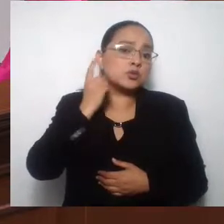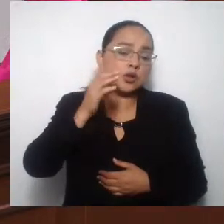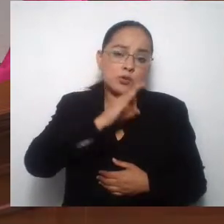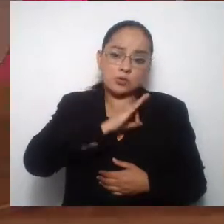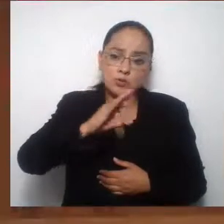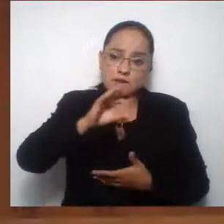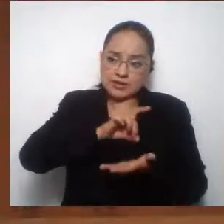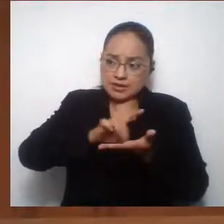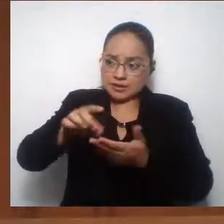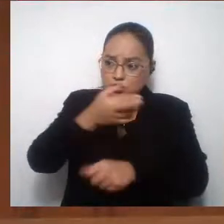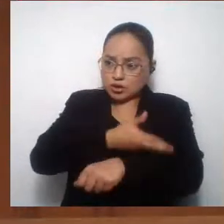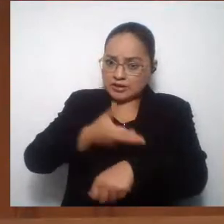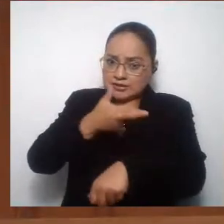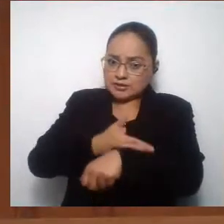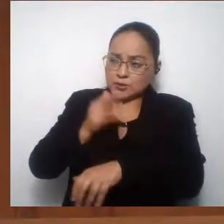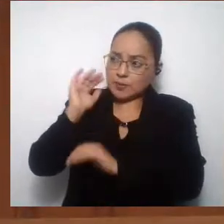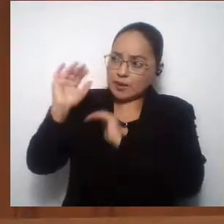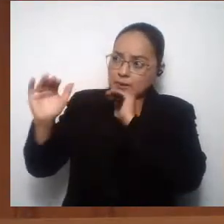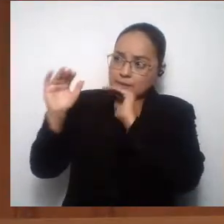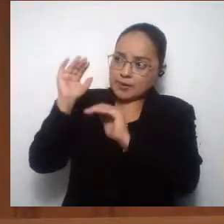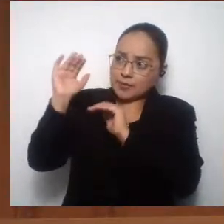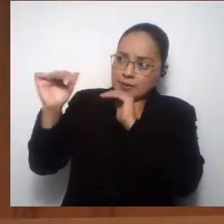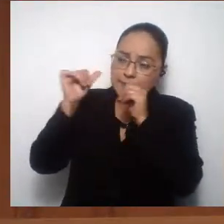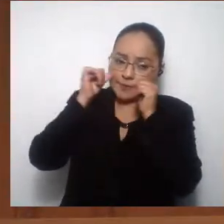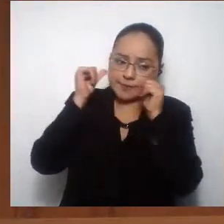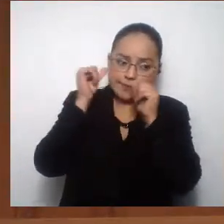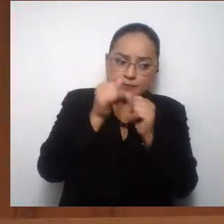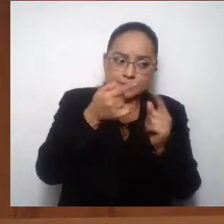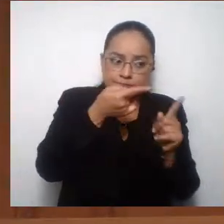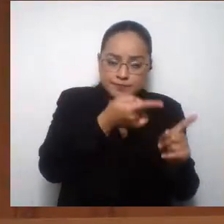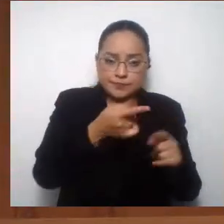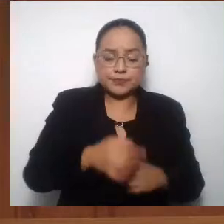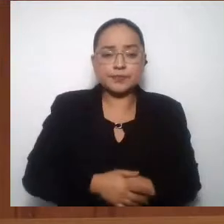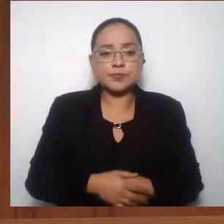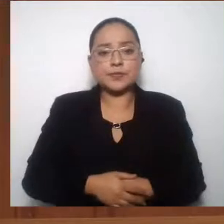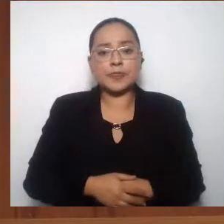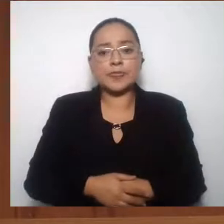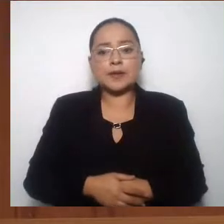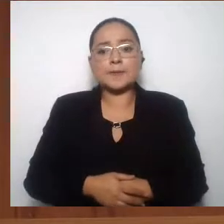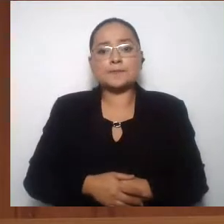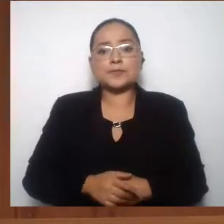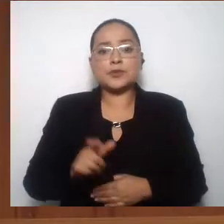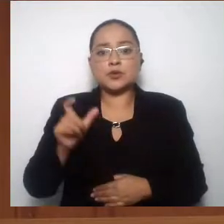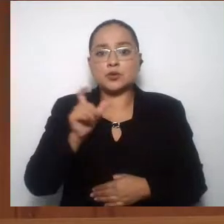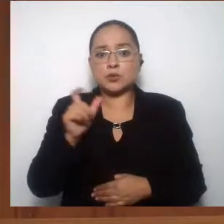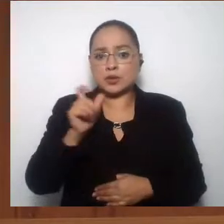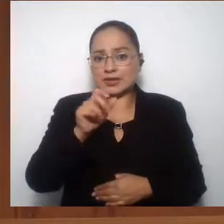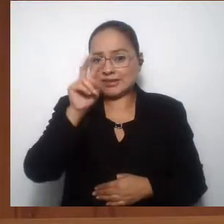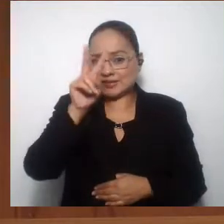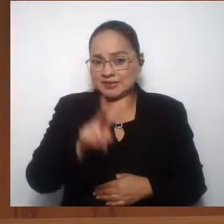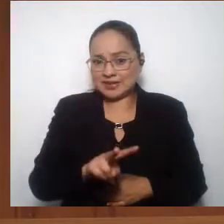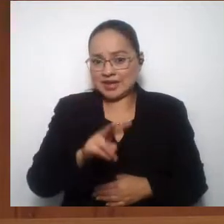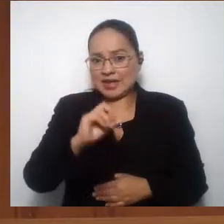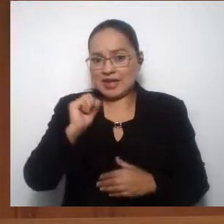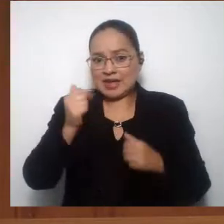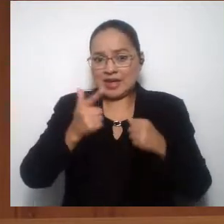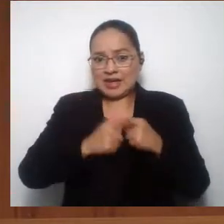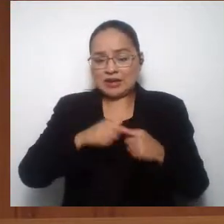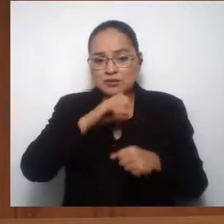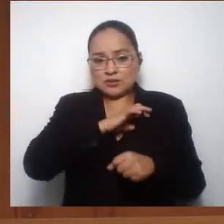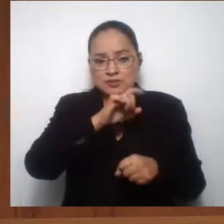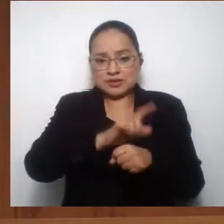tenemos la obligación de hacer gestión, lo correcto es que cuando se tengan casos particulares como el que se ha expuesto